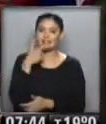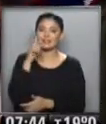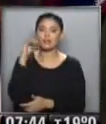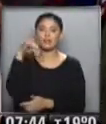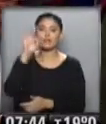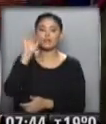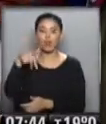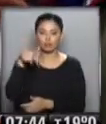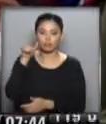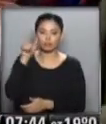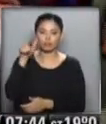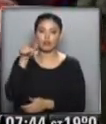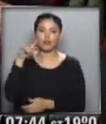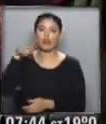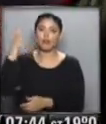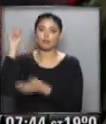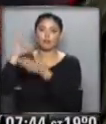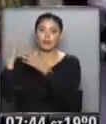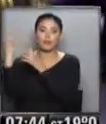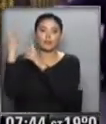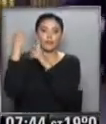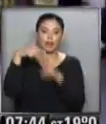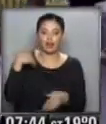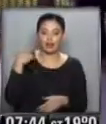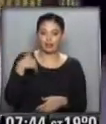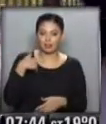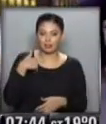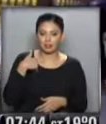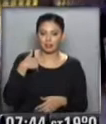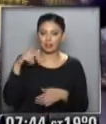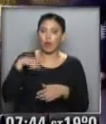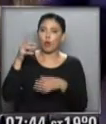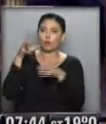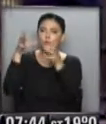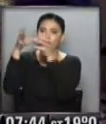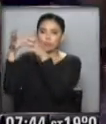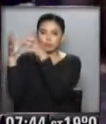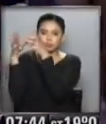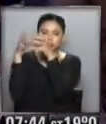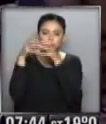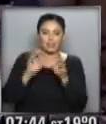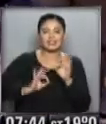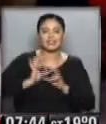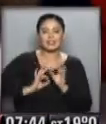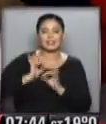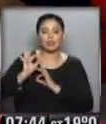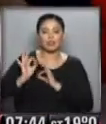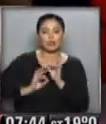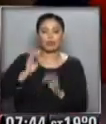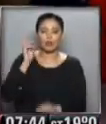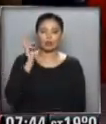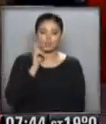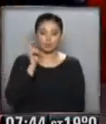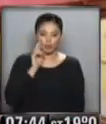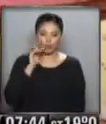inmigrante ucraniano que llegó a la Argentina como la gran masa inmigratoria a fines del siglo XIX, principios del